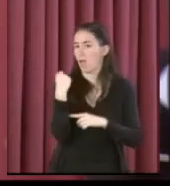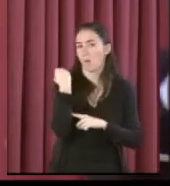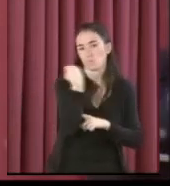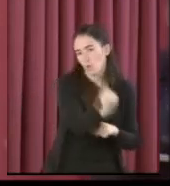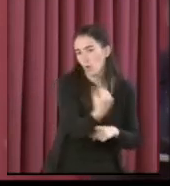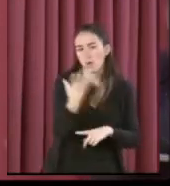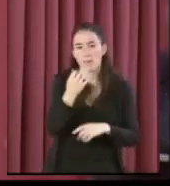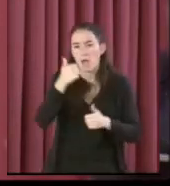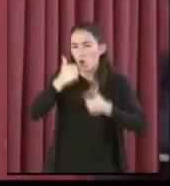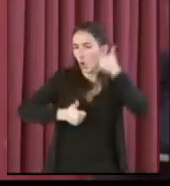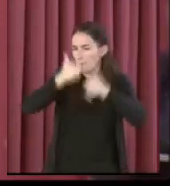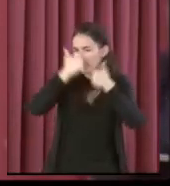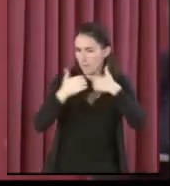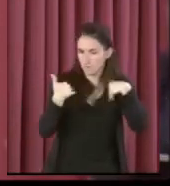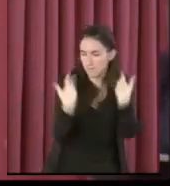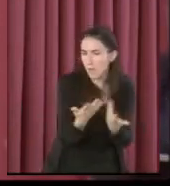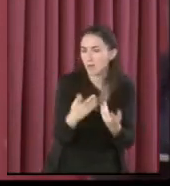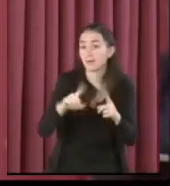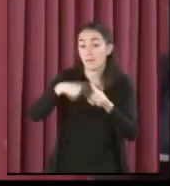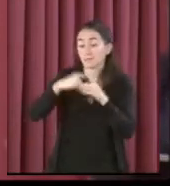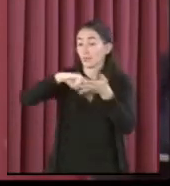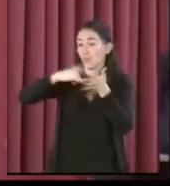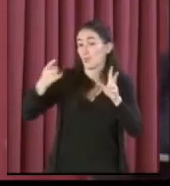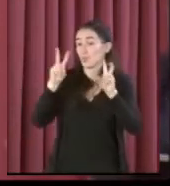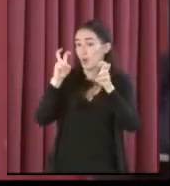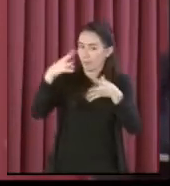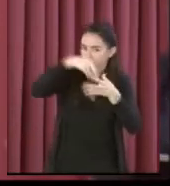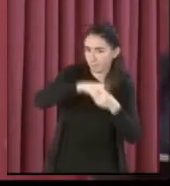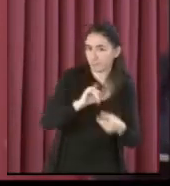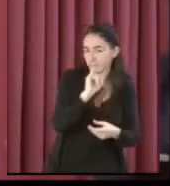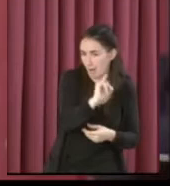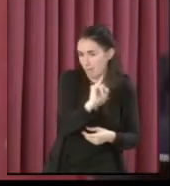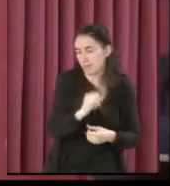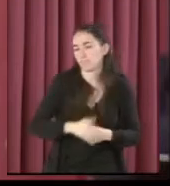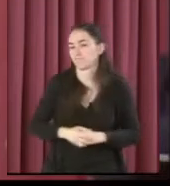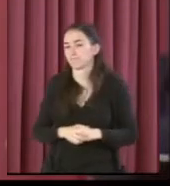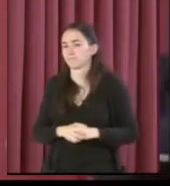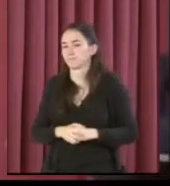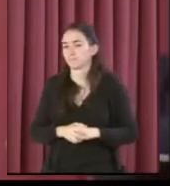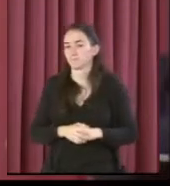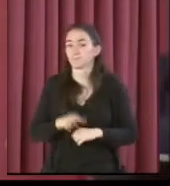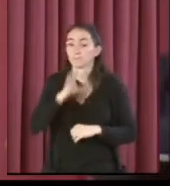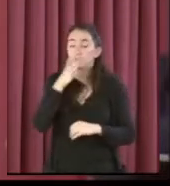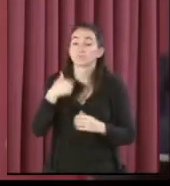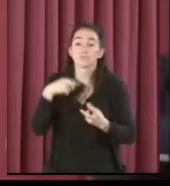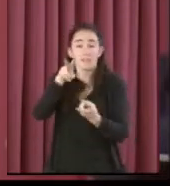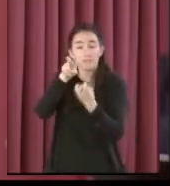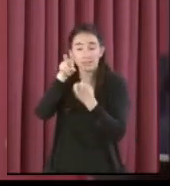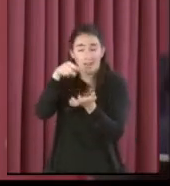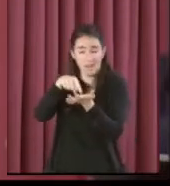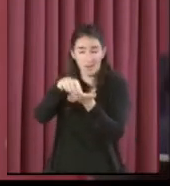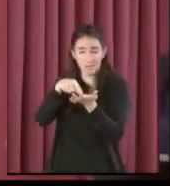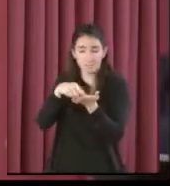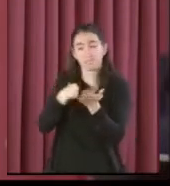por la incorporación de las nuevas tecnologías y por la adaptación de los nuevos perfiles de consumidor. A las medidas fiscales a las que ya he hecho